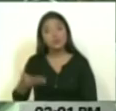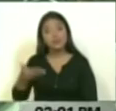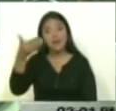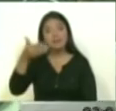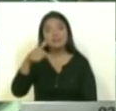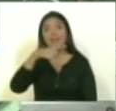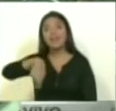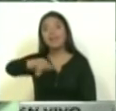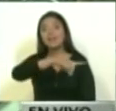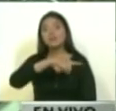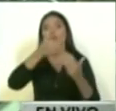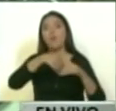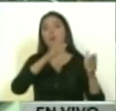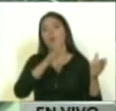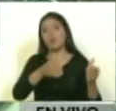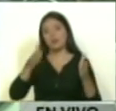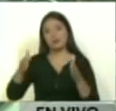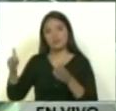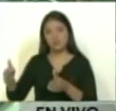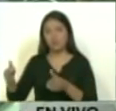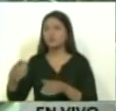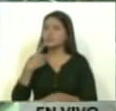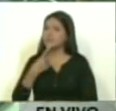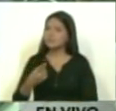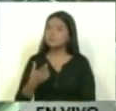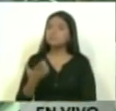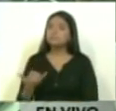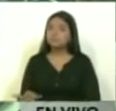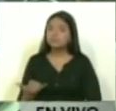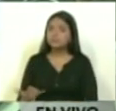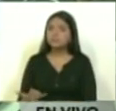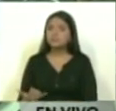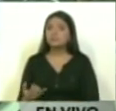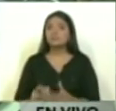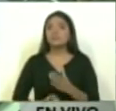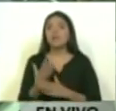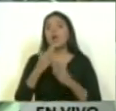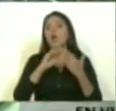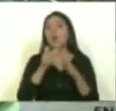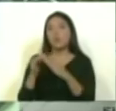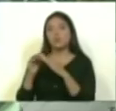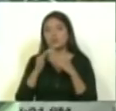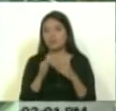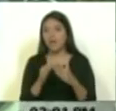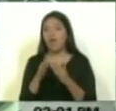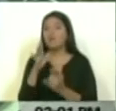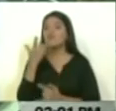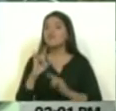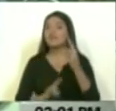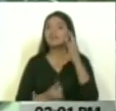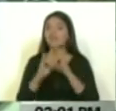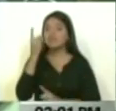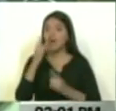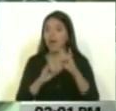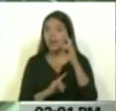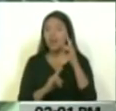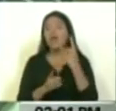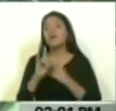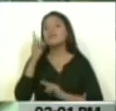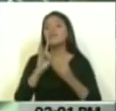genera organización. Lo que usted ha hablado, presidente, últimamente, de esto de crear comunidad. Bueno, el festival, la feria,